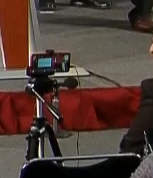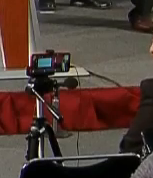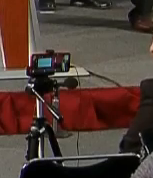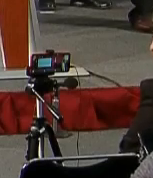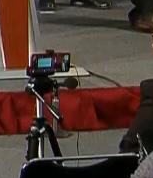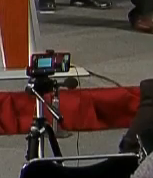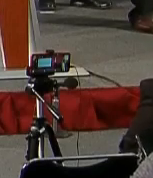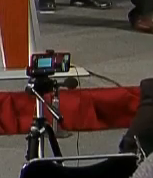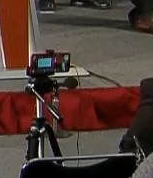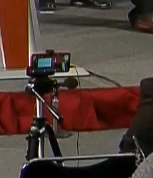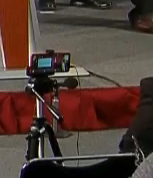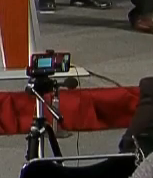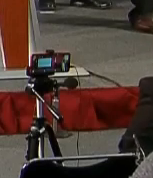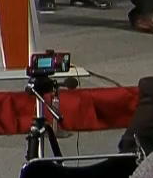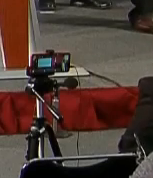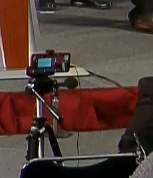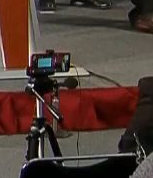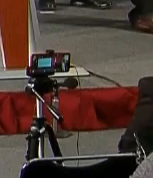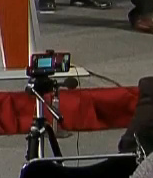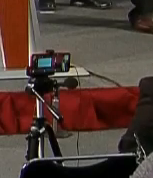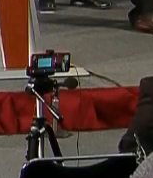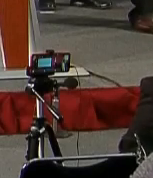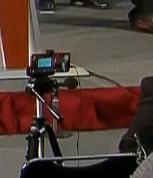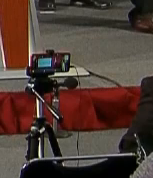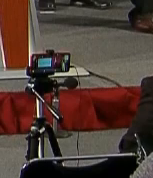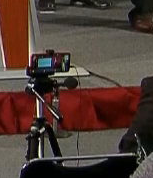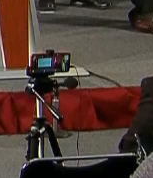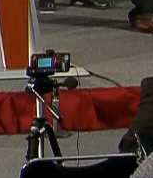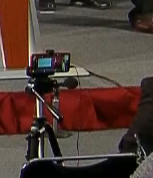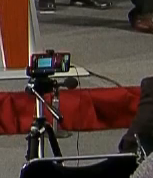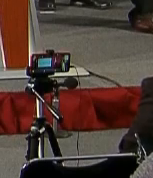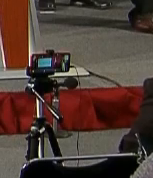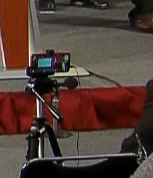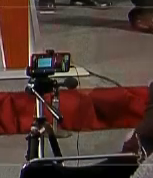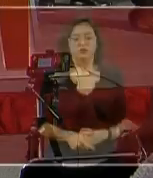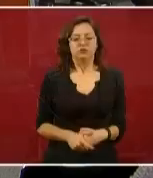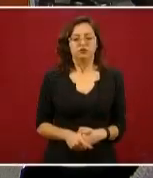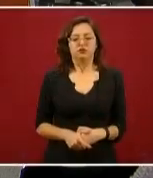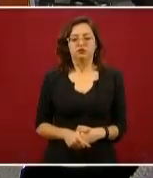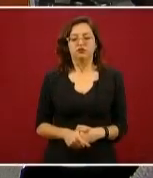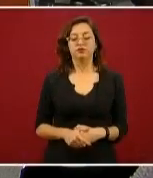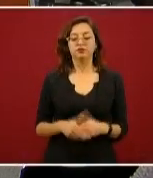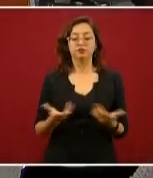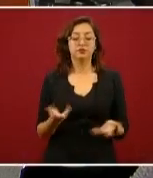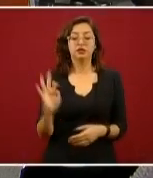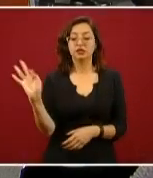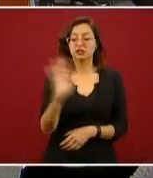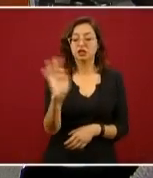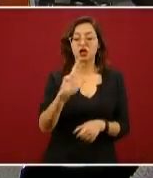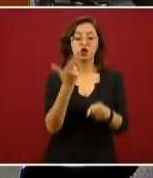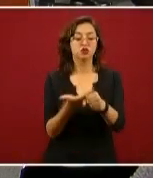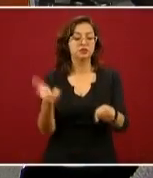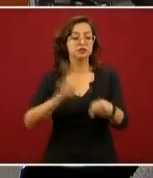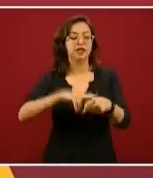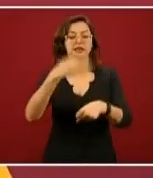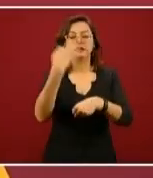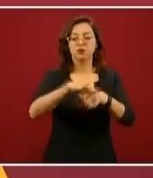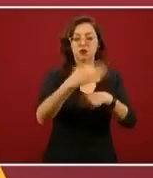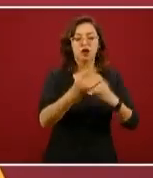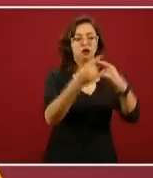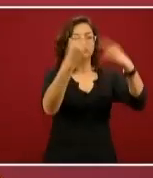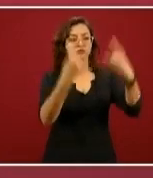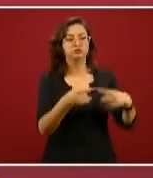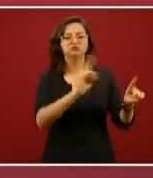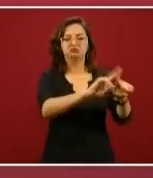para este plan y la determinación, ubicación e instalación de hospitales provisionales. En la fase